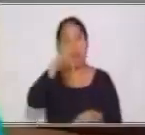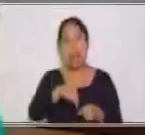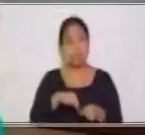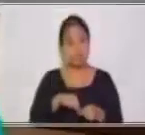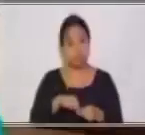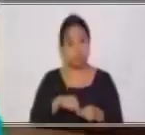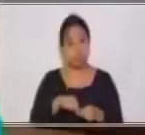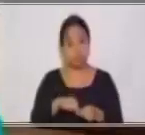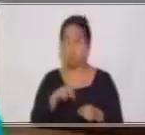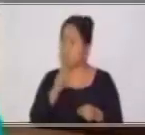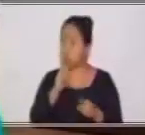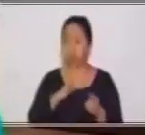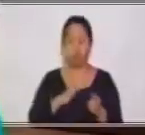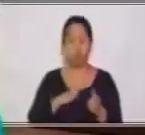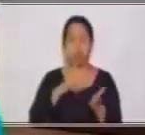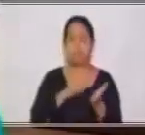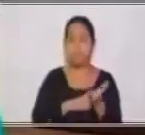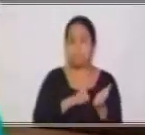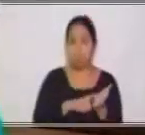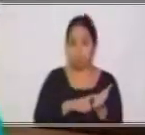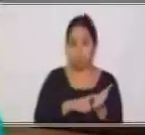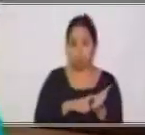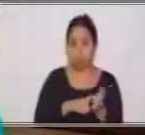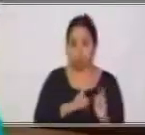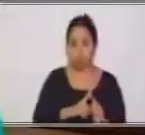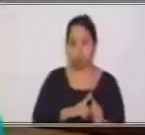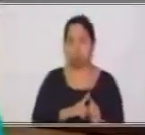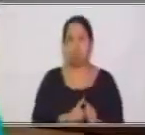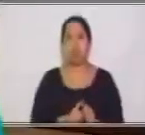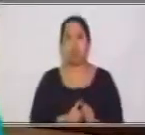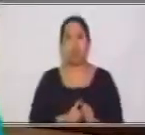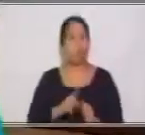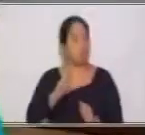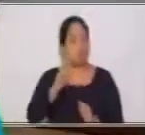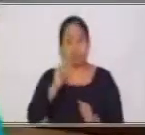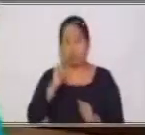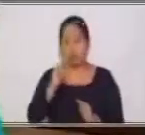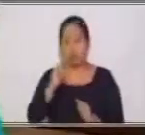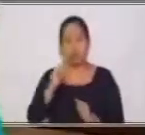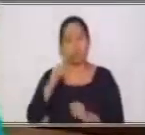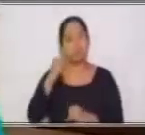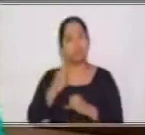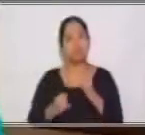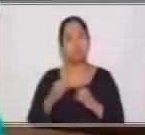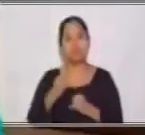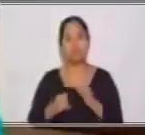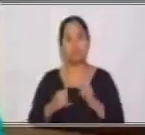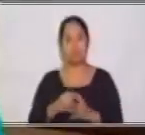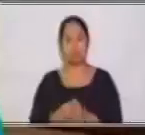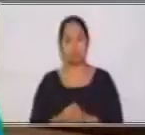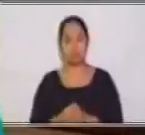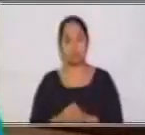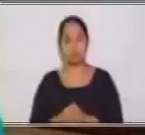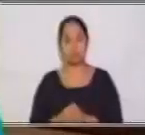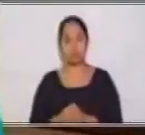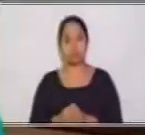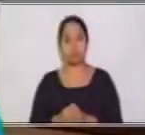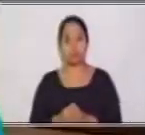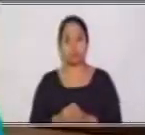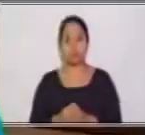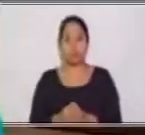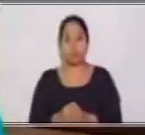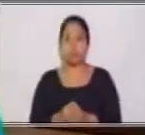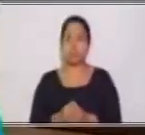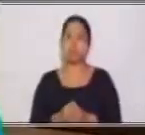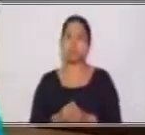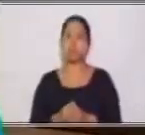punto en ninguna de las letras, tampoco al final, porque lo que está haciendo es acortar en esta forma